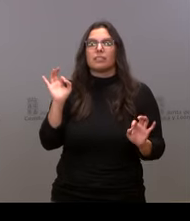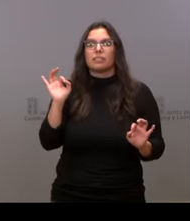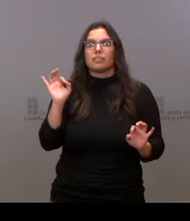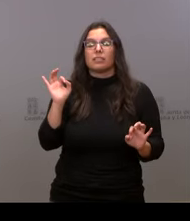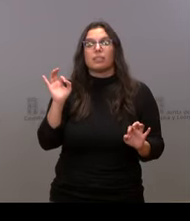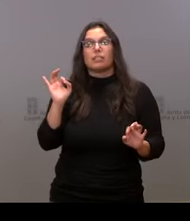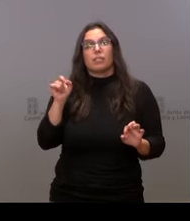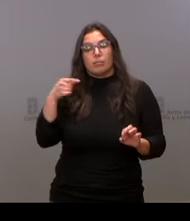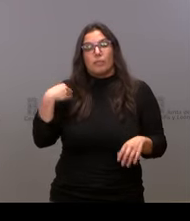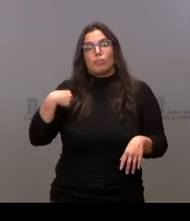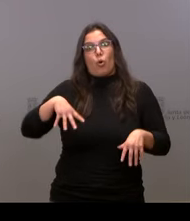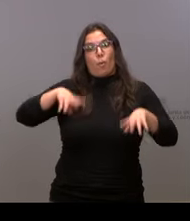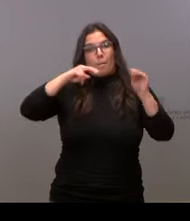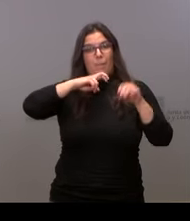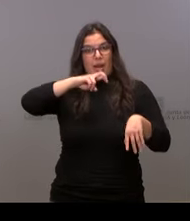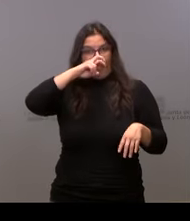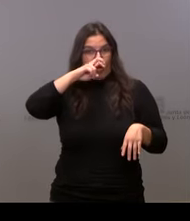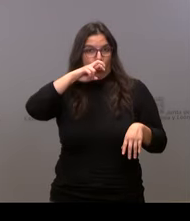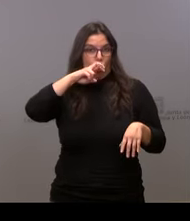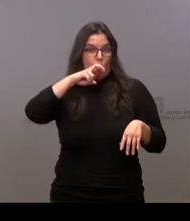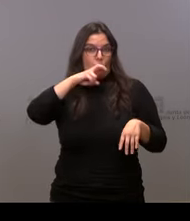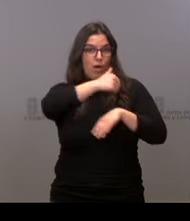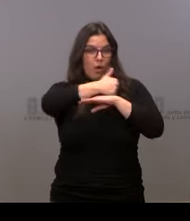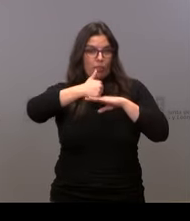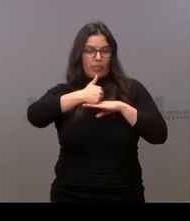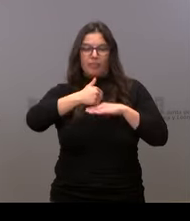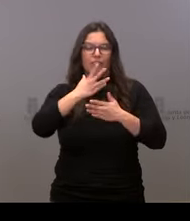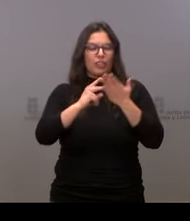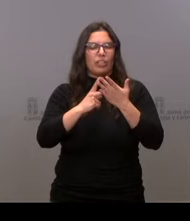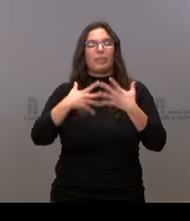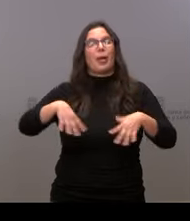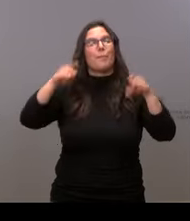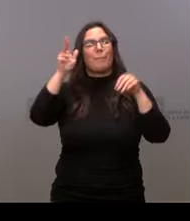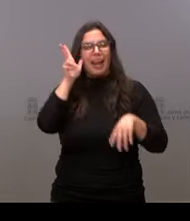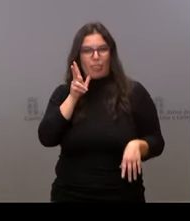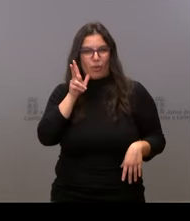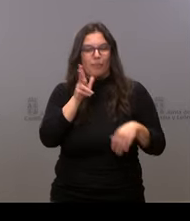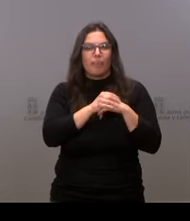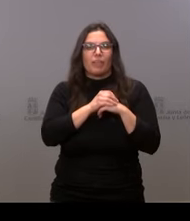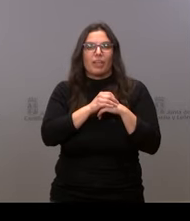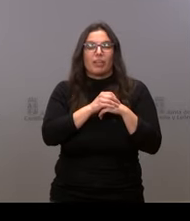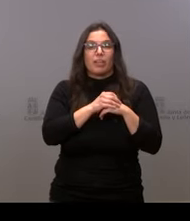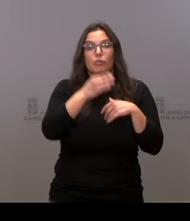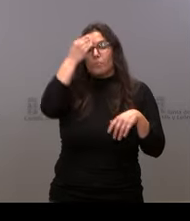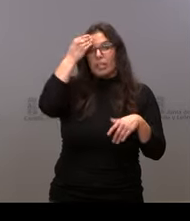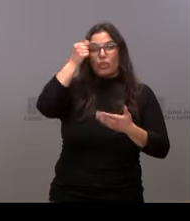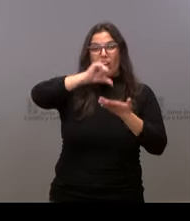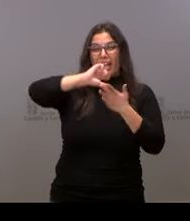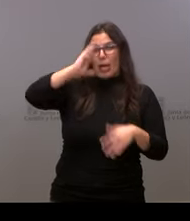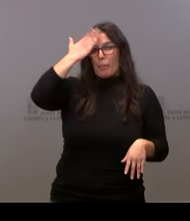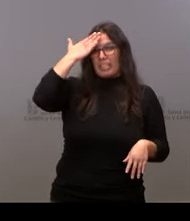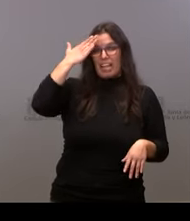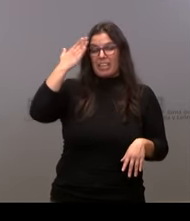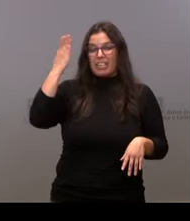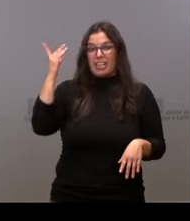estuvimos hablando pues fue de del palacio la audiencia consideró que todas las ciudades de capitales de